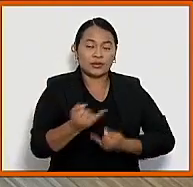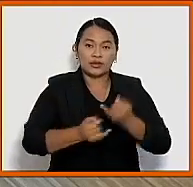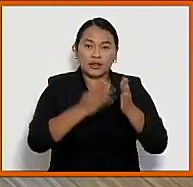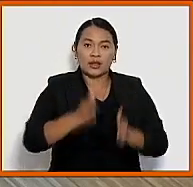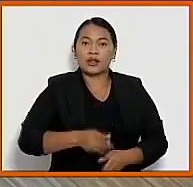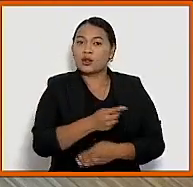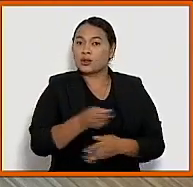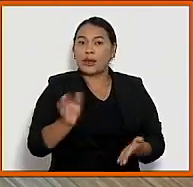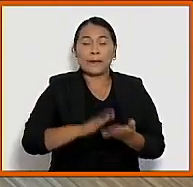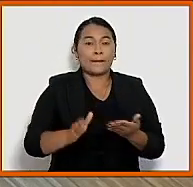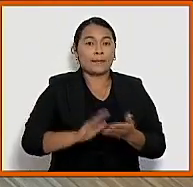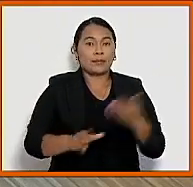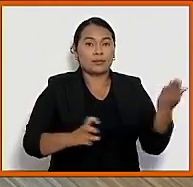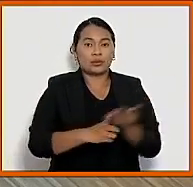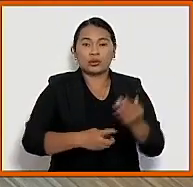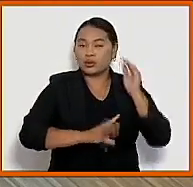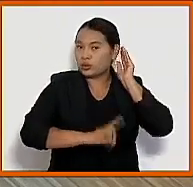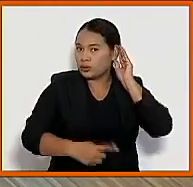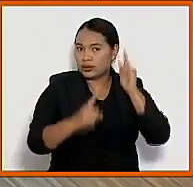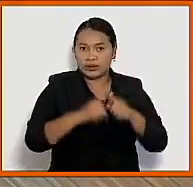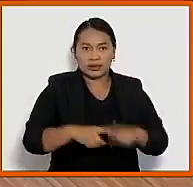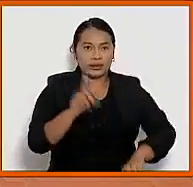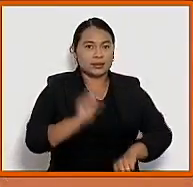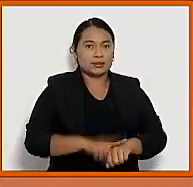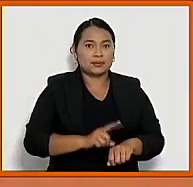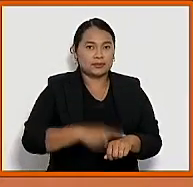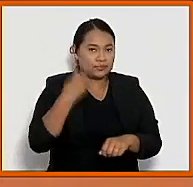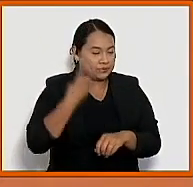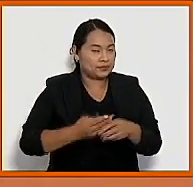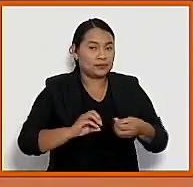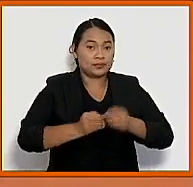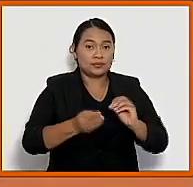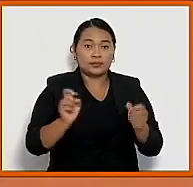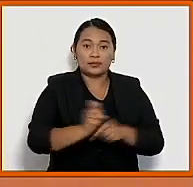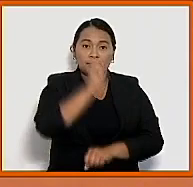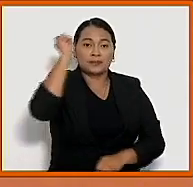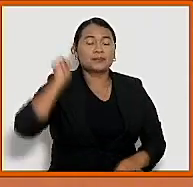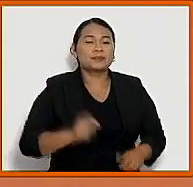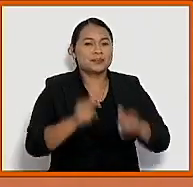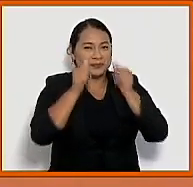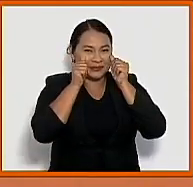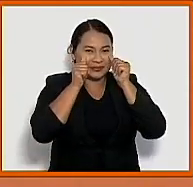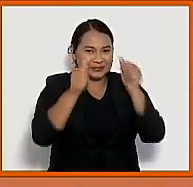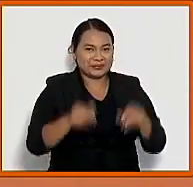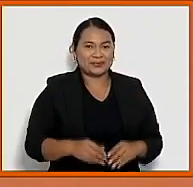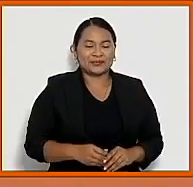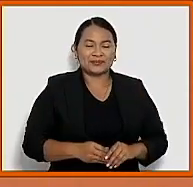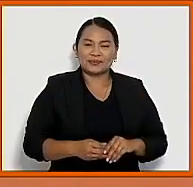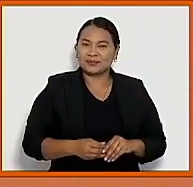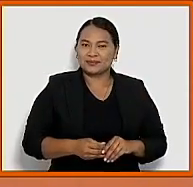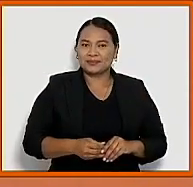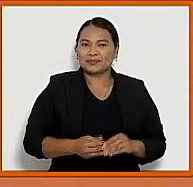para Multi-X porque se llegó el momento de conocer la esfera favorecida. Y esta es, atentos,